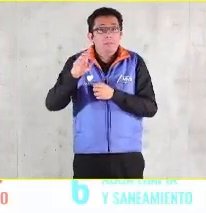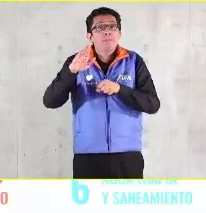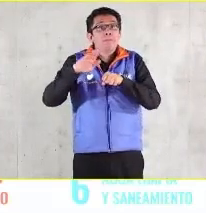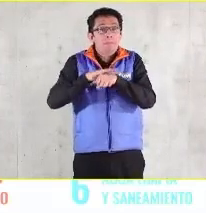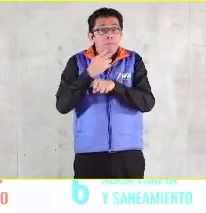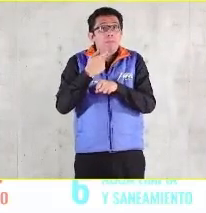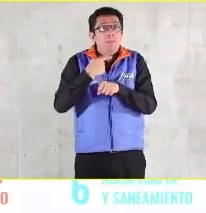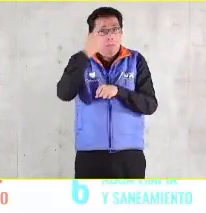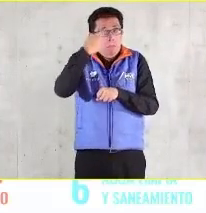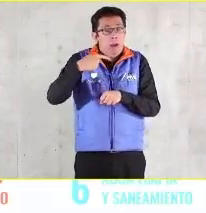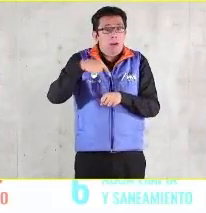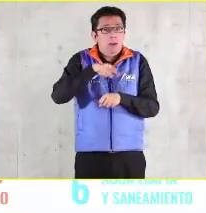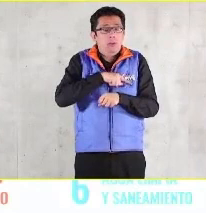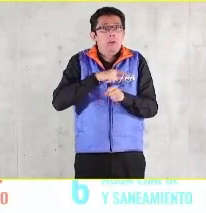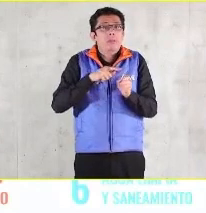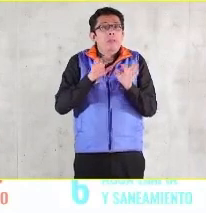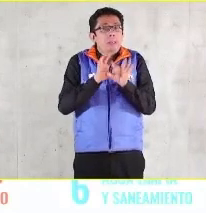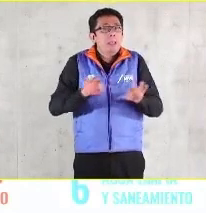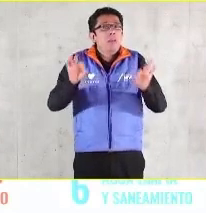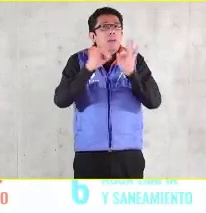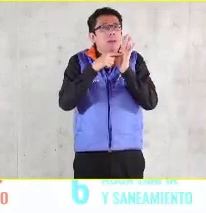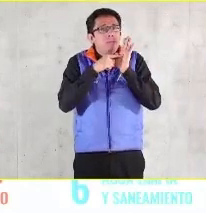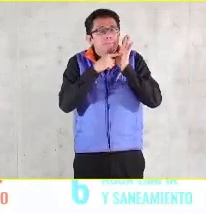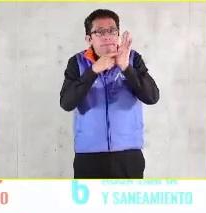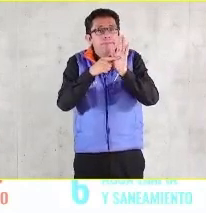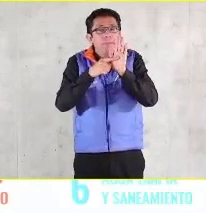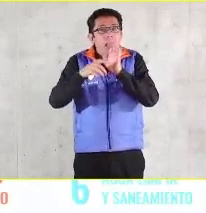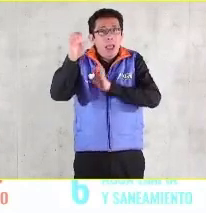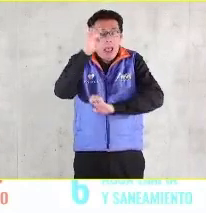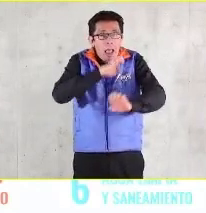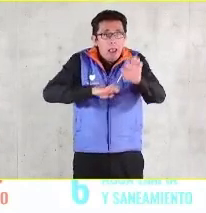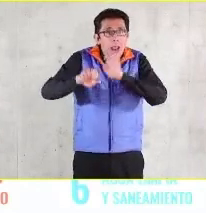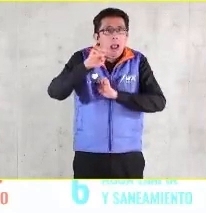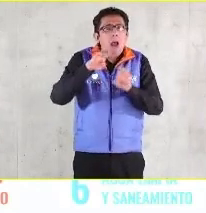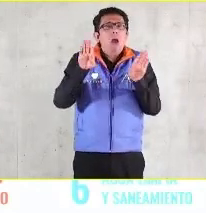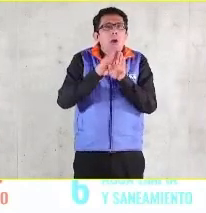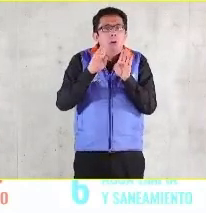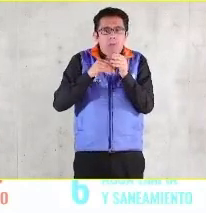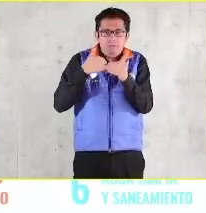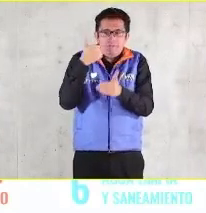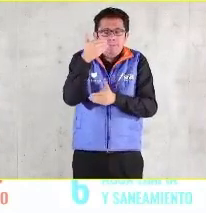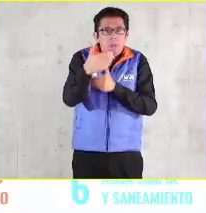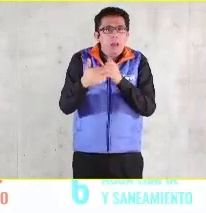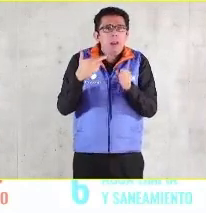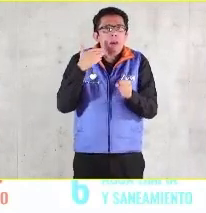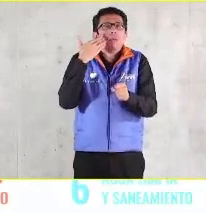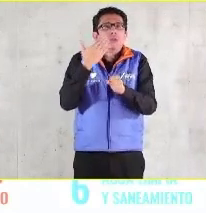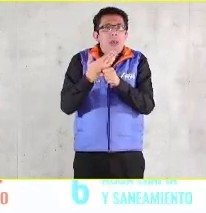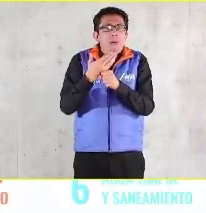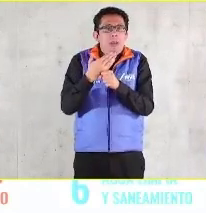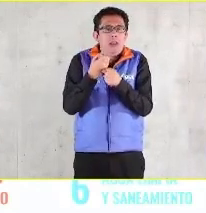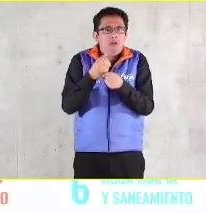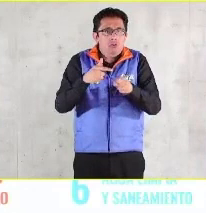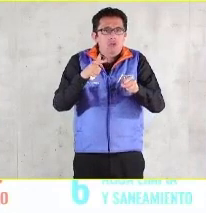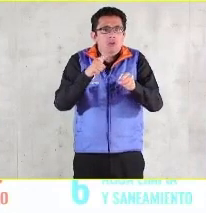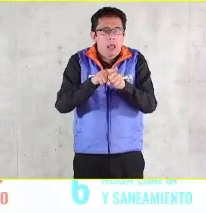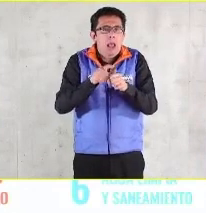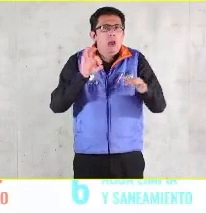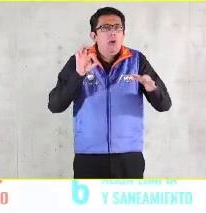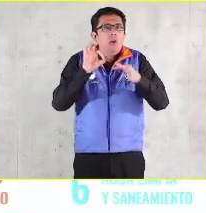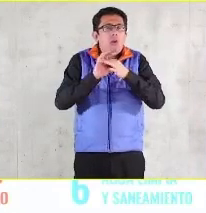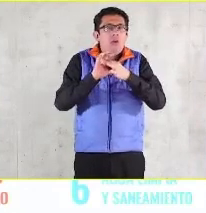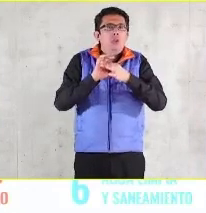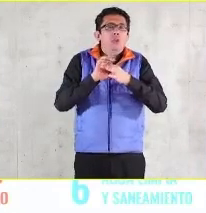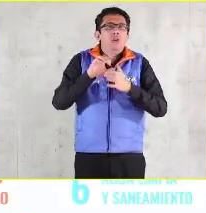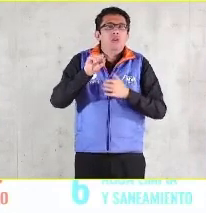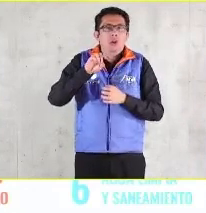las empresas de ese avance que se tiene en la responsabilidad social y la sostenibilidad con respecto a los ODS, porque